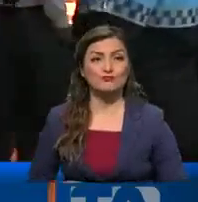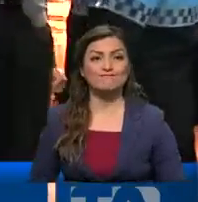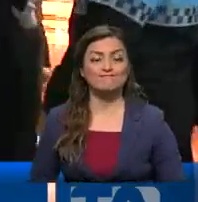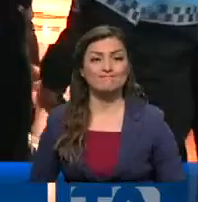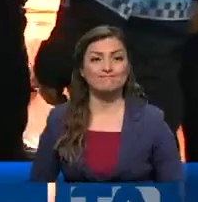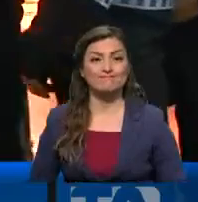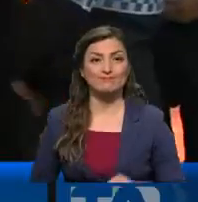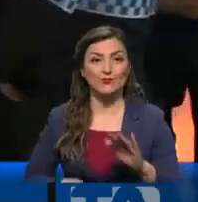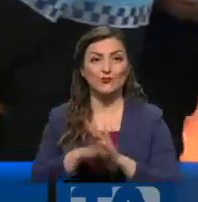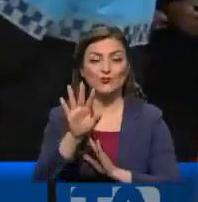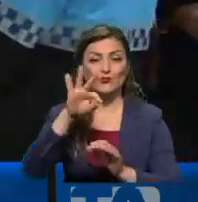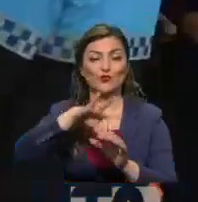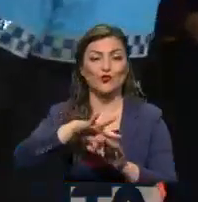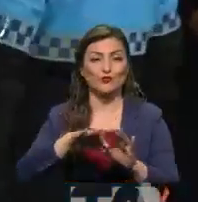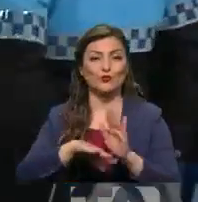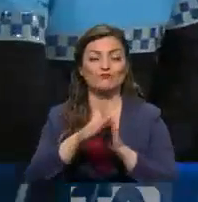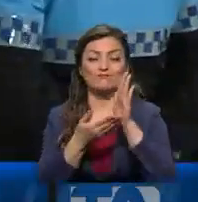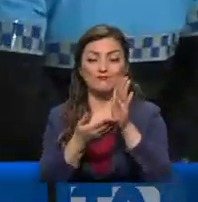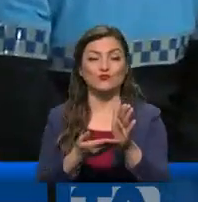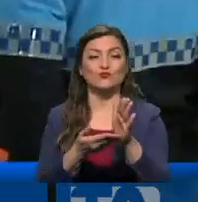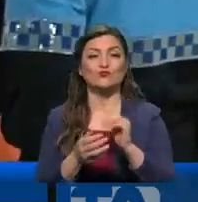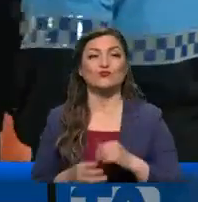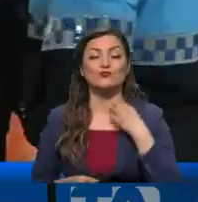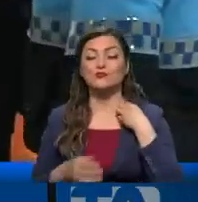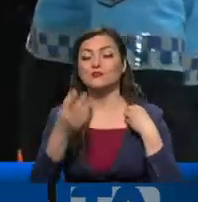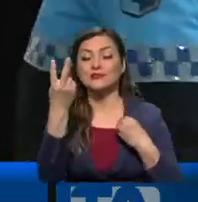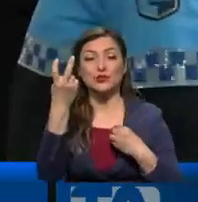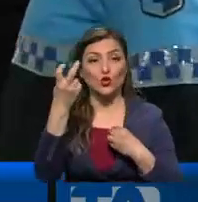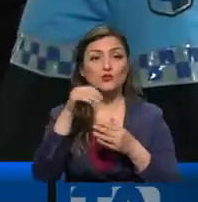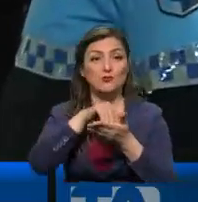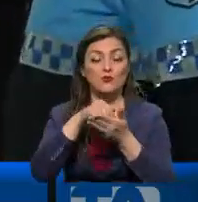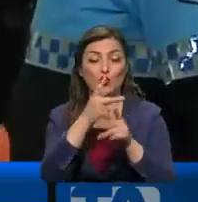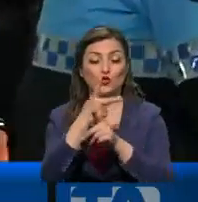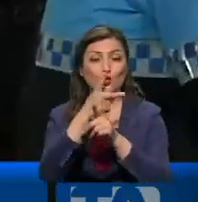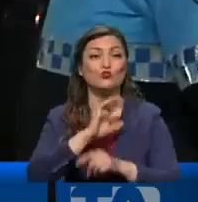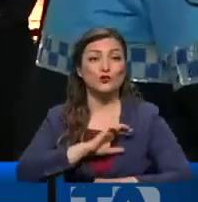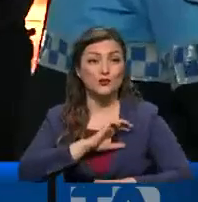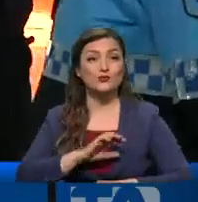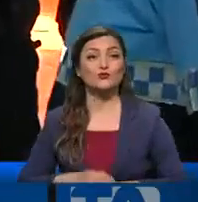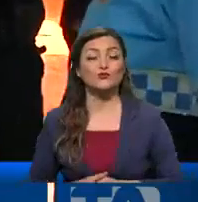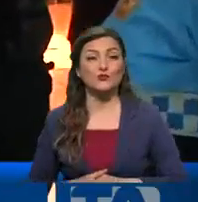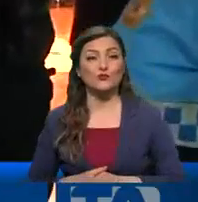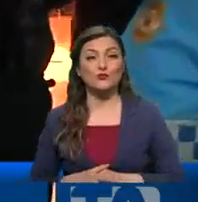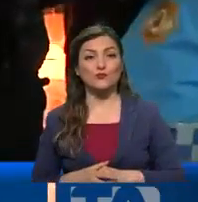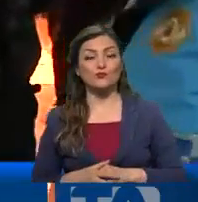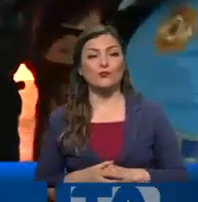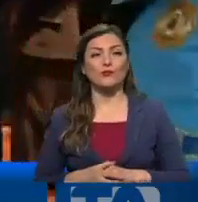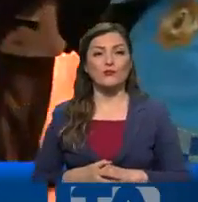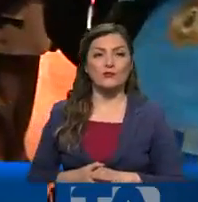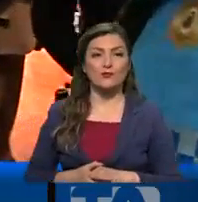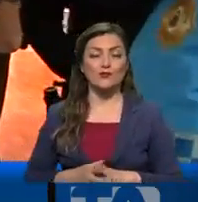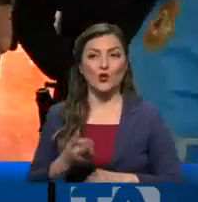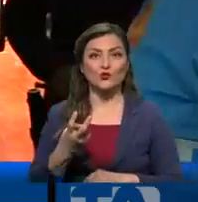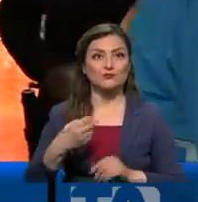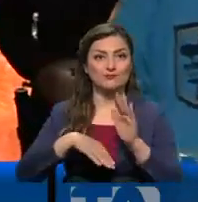mayoría simple de los presentes. Para tener quórum son 12 miembros del Consejo Metropolitano, Dentro de esos 12, con la